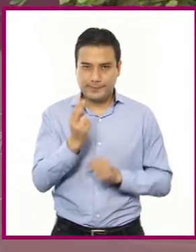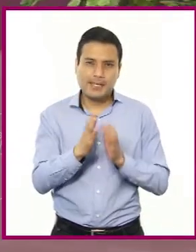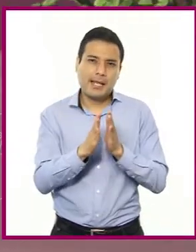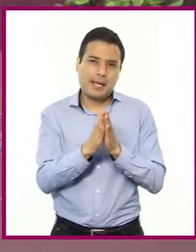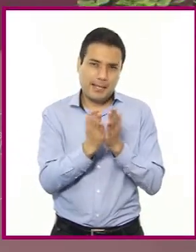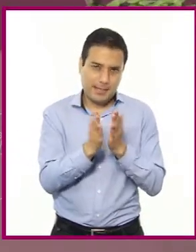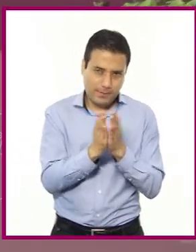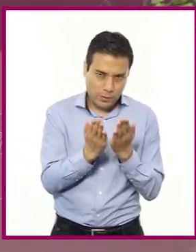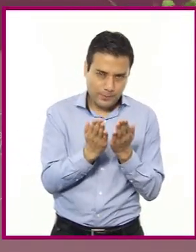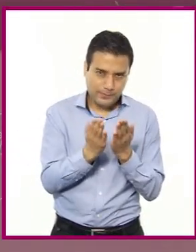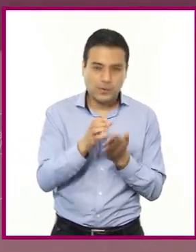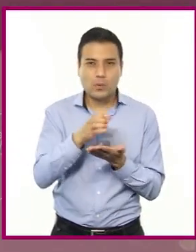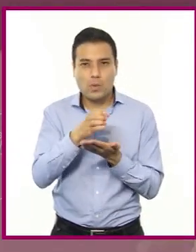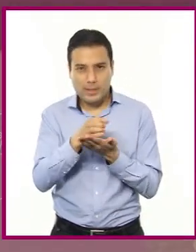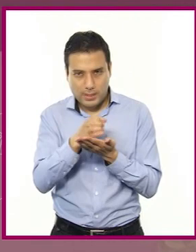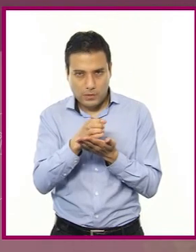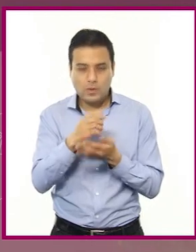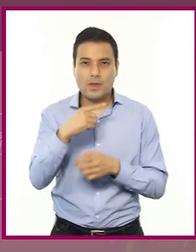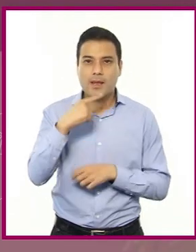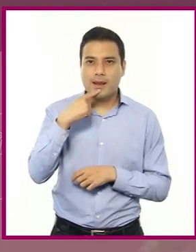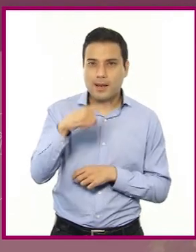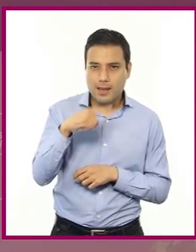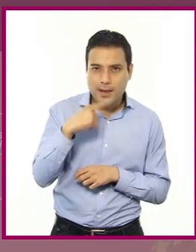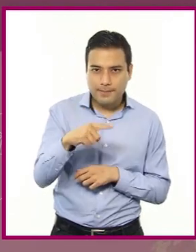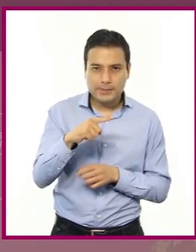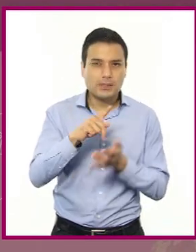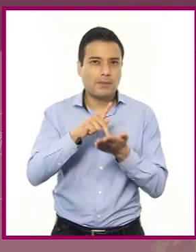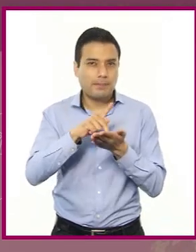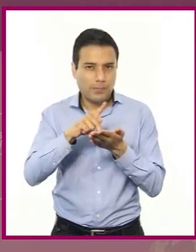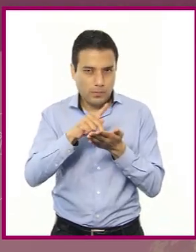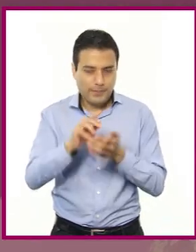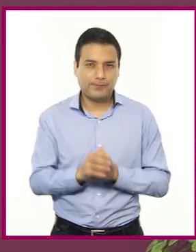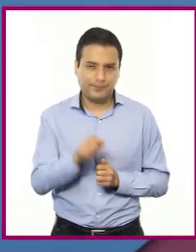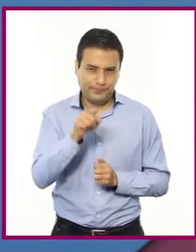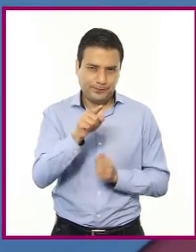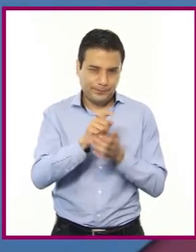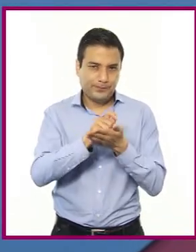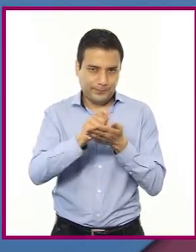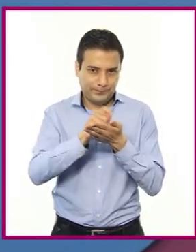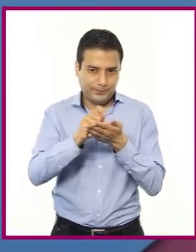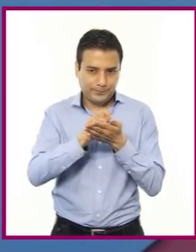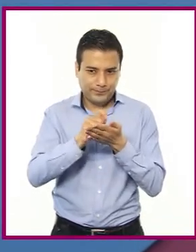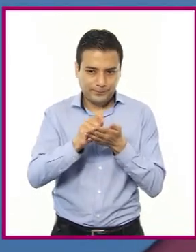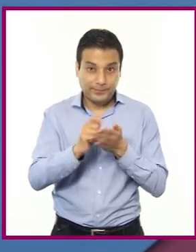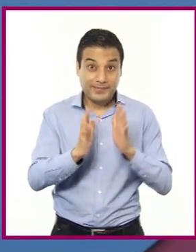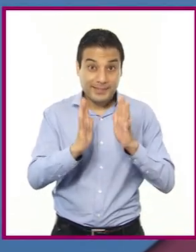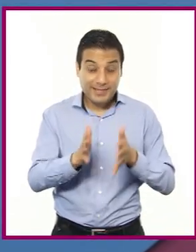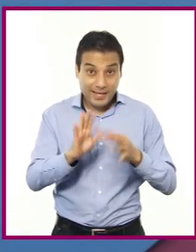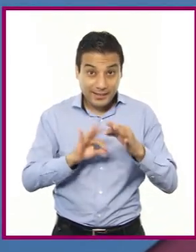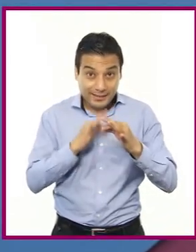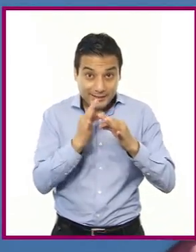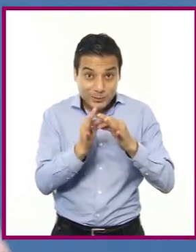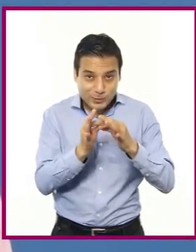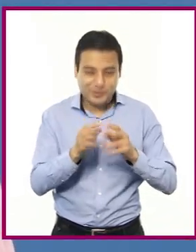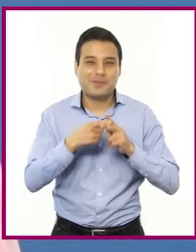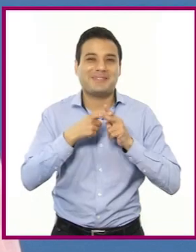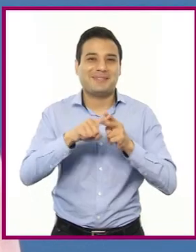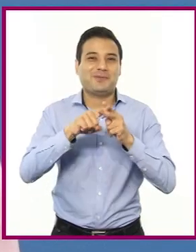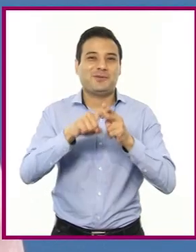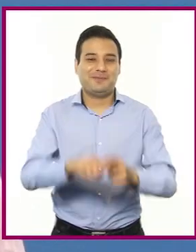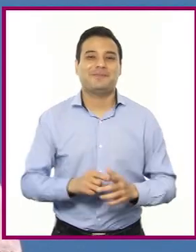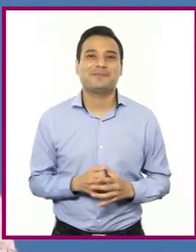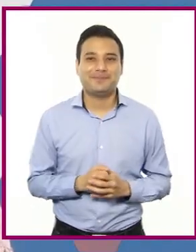texto, cuaderno, lápiz o bolígrafo para hacer sus notas. Si ya están listas y listos,